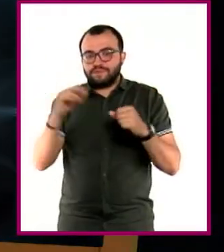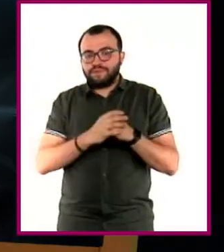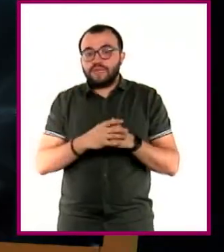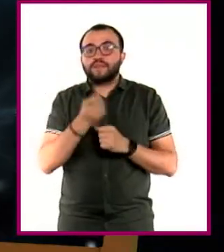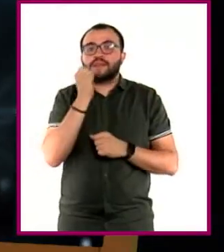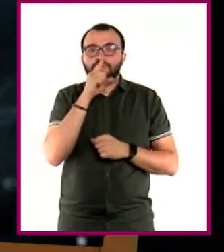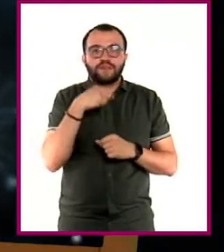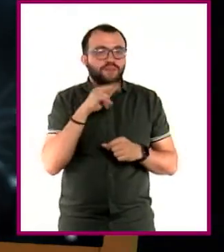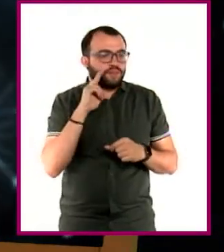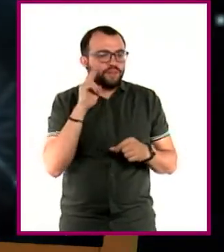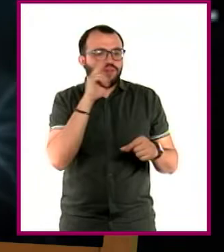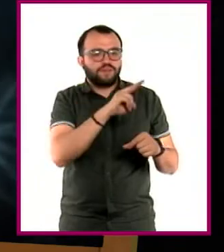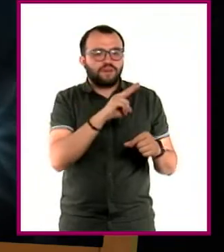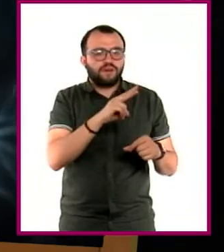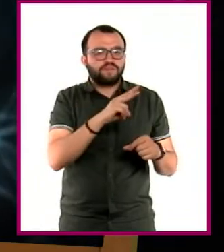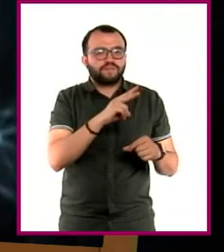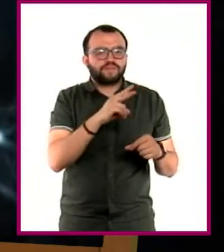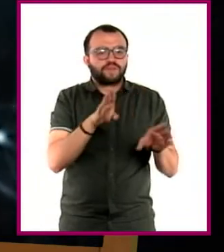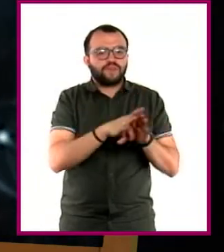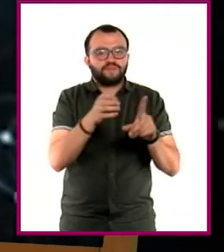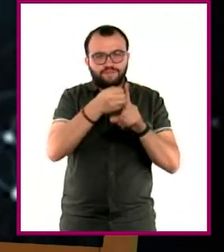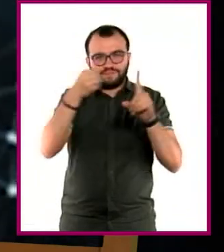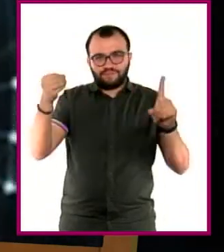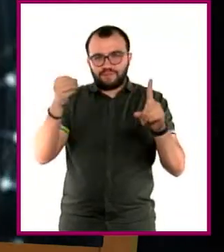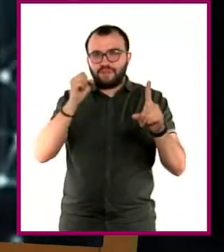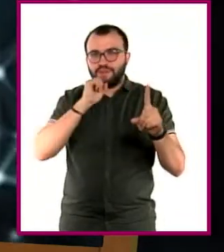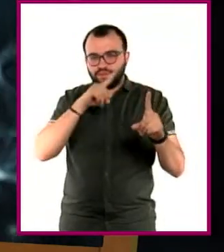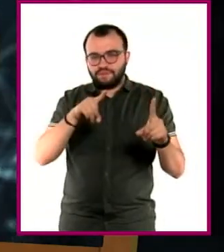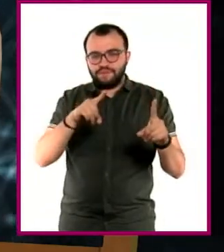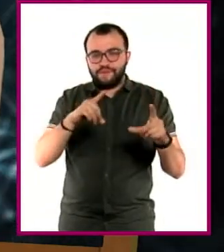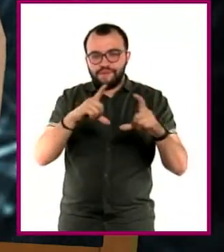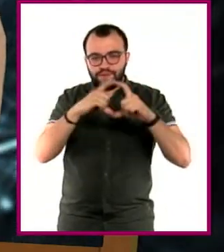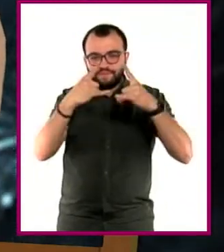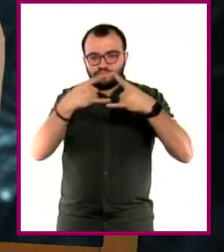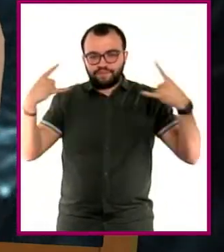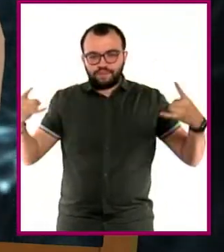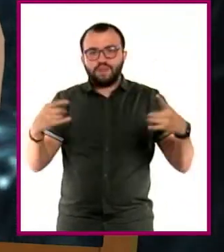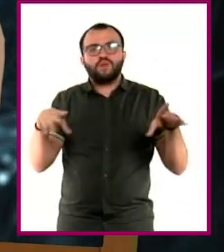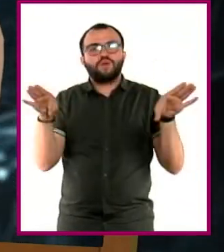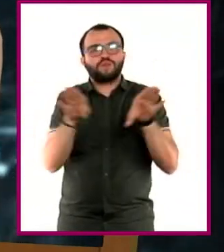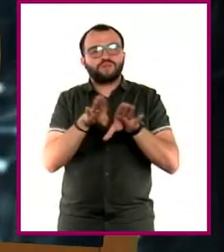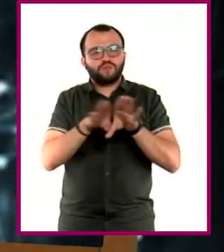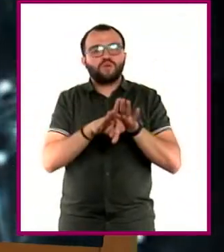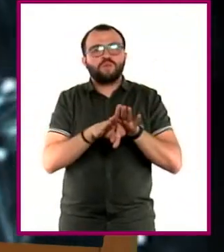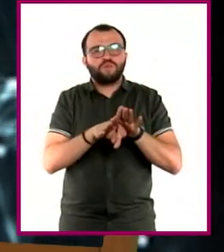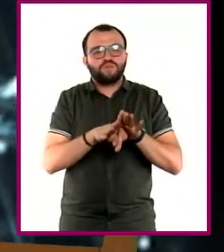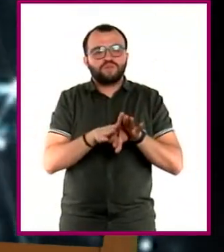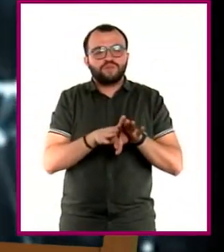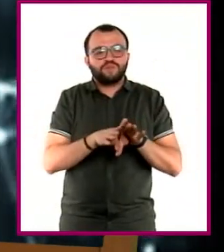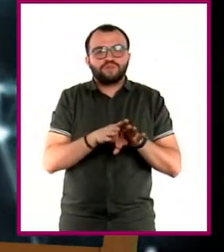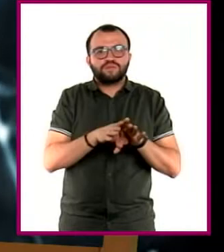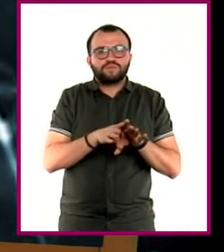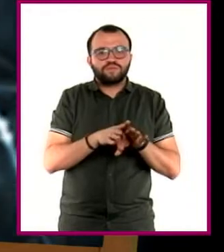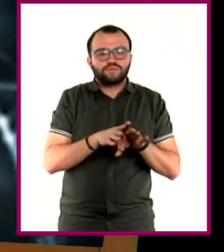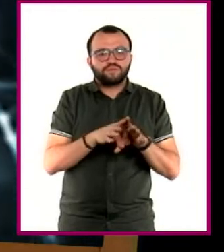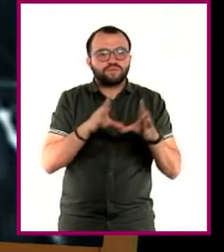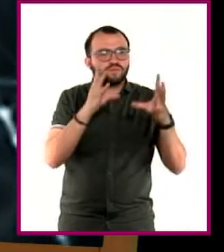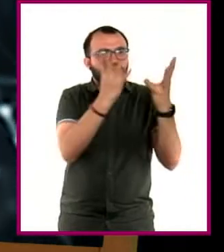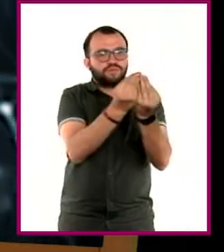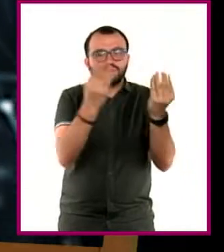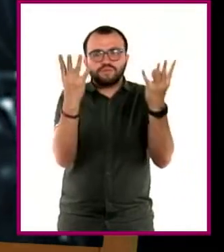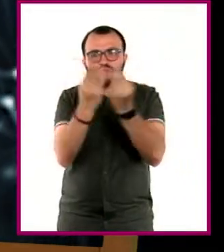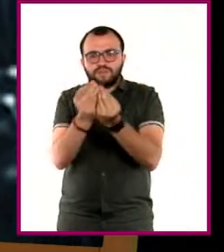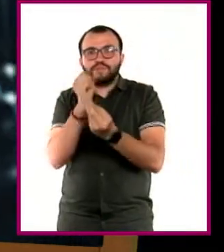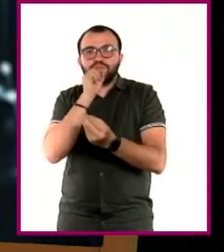las propiedades en las que se basa la organización de los elementos es cómo se acomodan los electrones alrededor de los